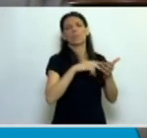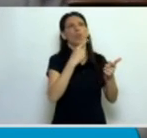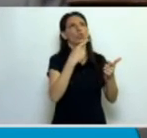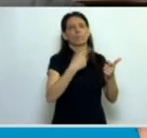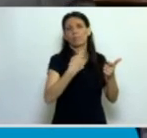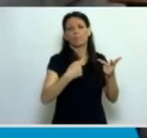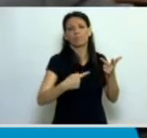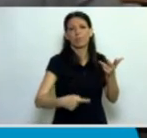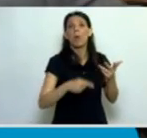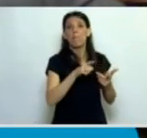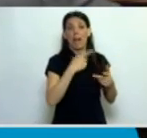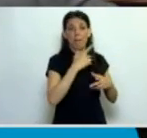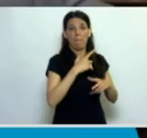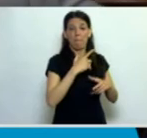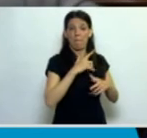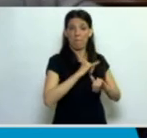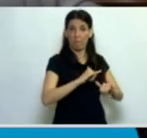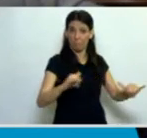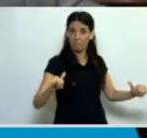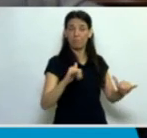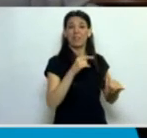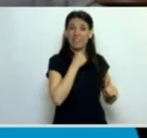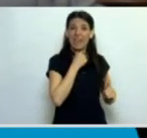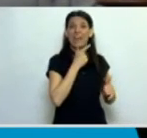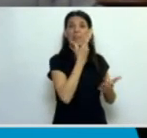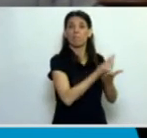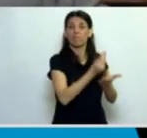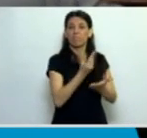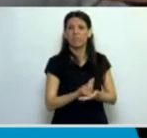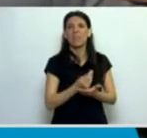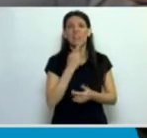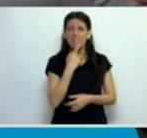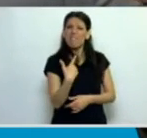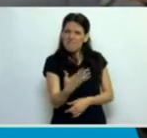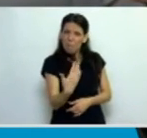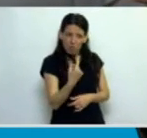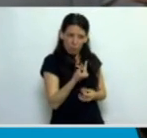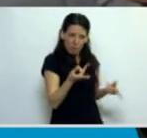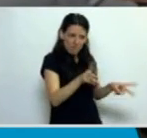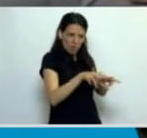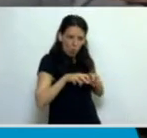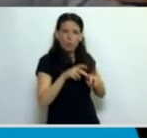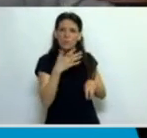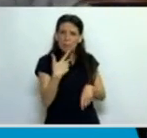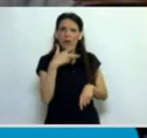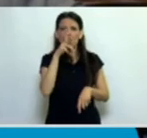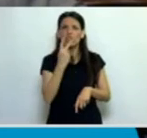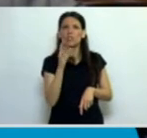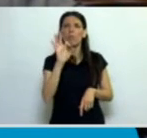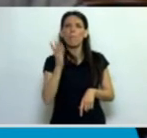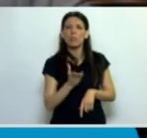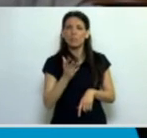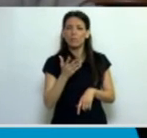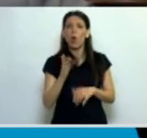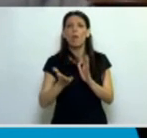promoción de sectores empresarios permitiría pagar el 82% móvil. Eso no es lo que